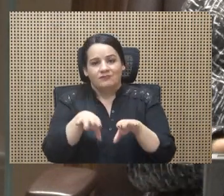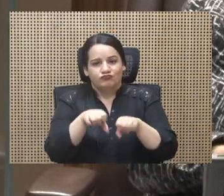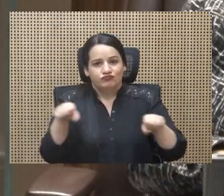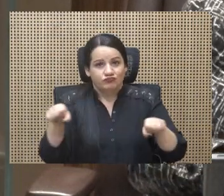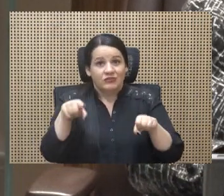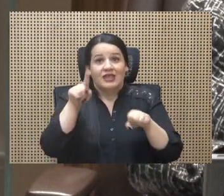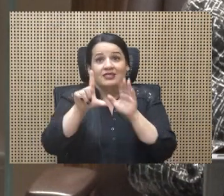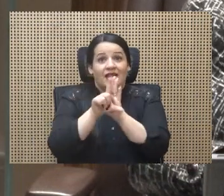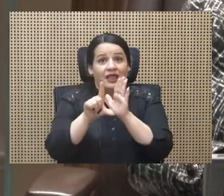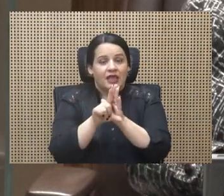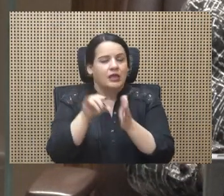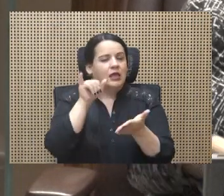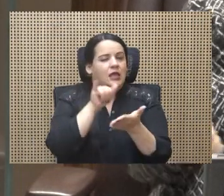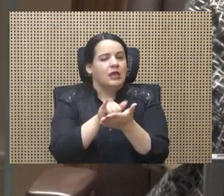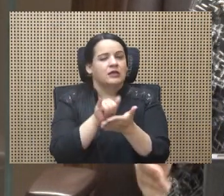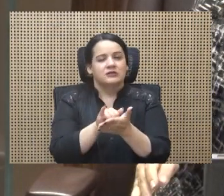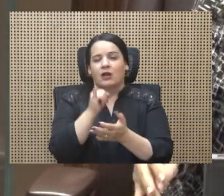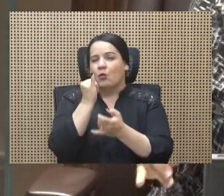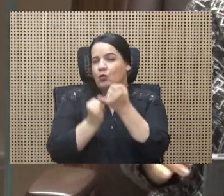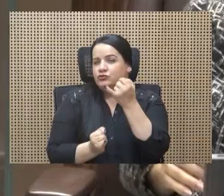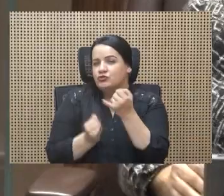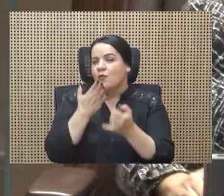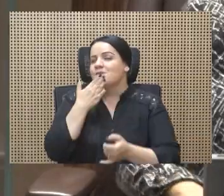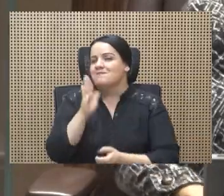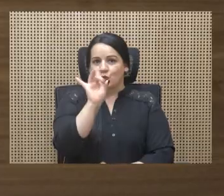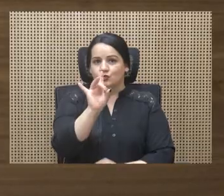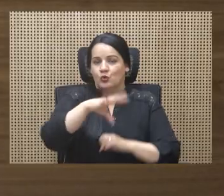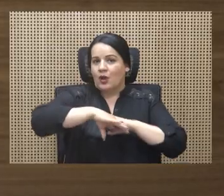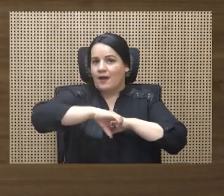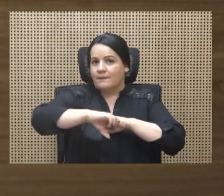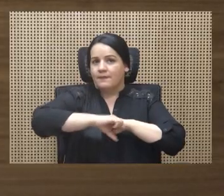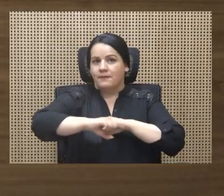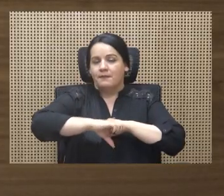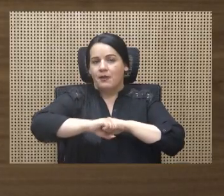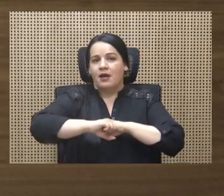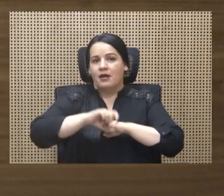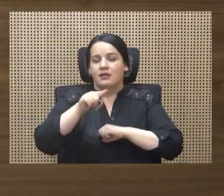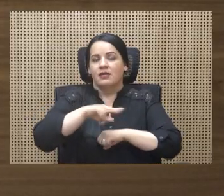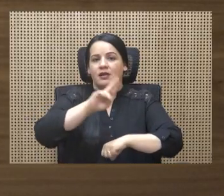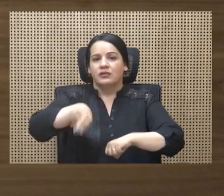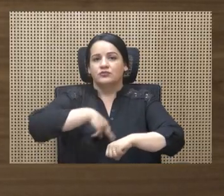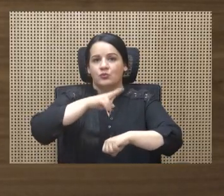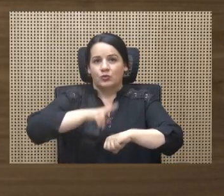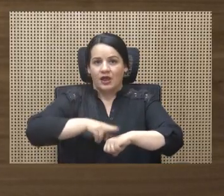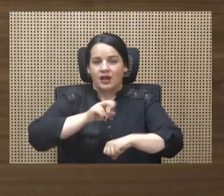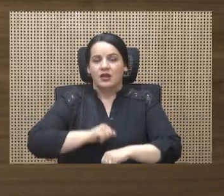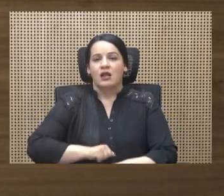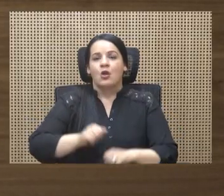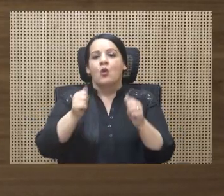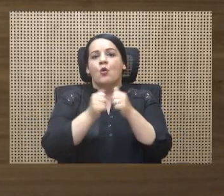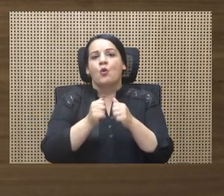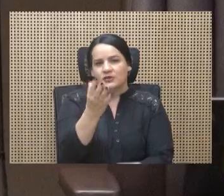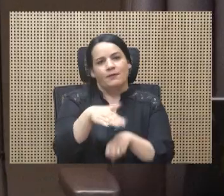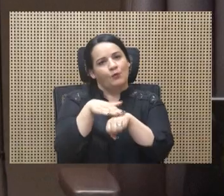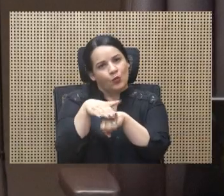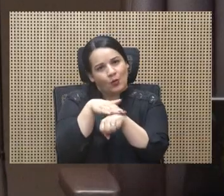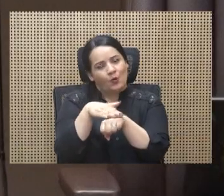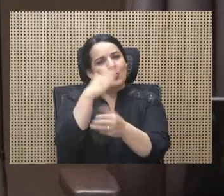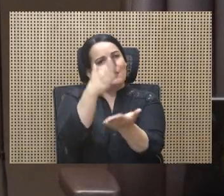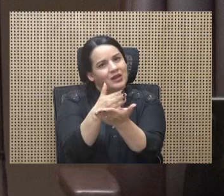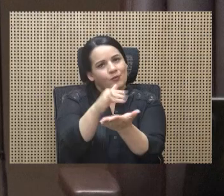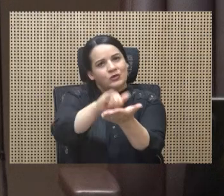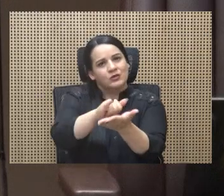conclusión no solo es malintencionada sino que es una completa mentira los diputados acordaron remitir todas las actas certificadas al tribunal